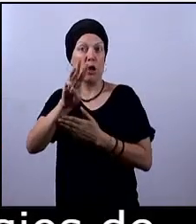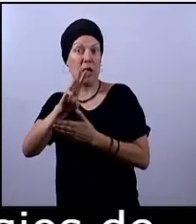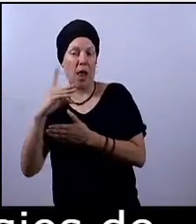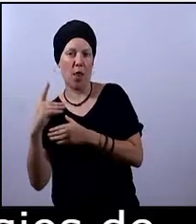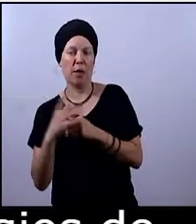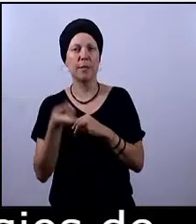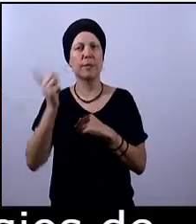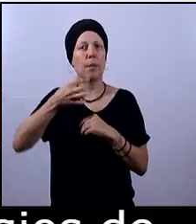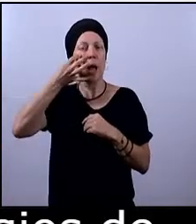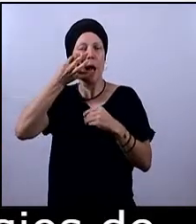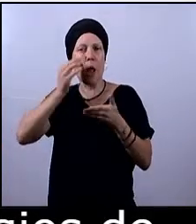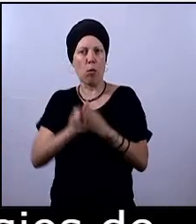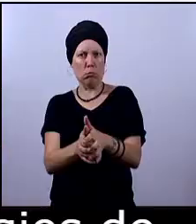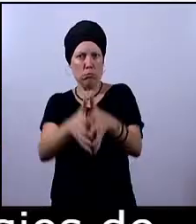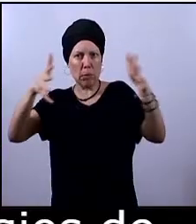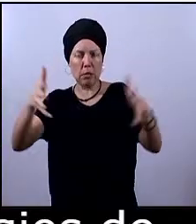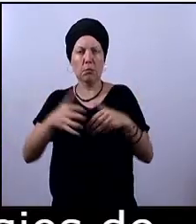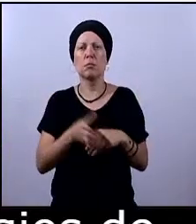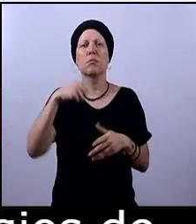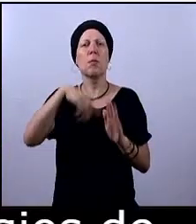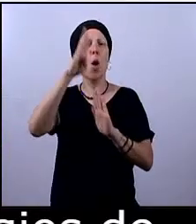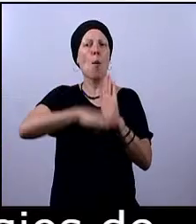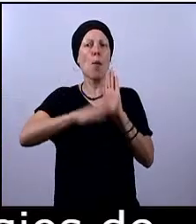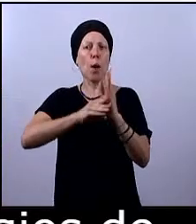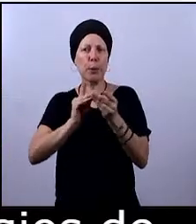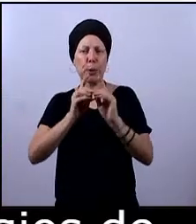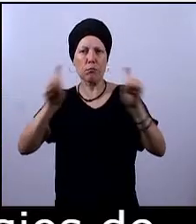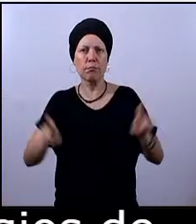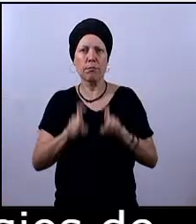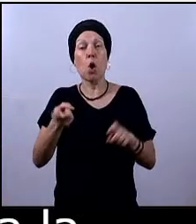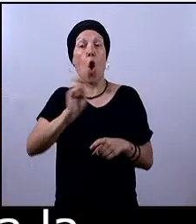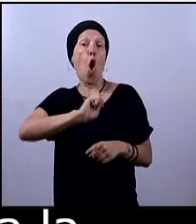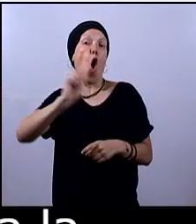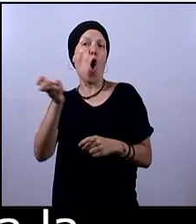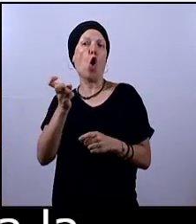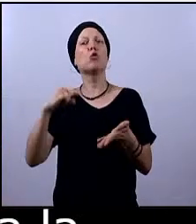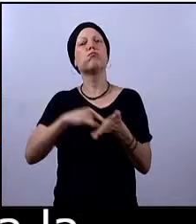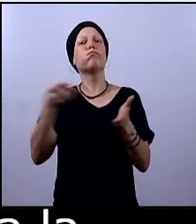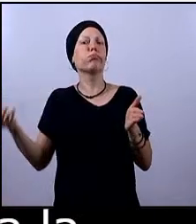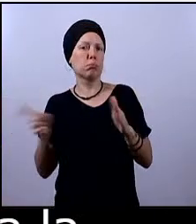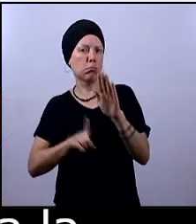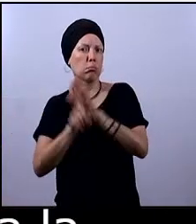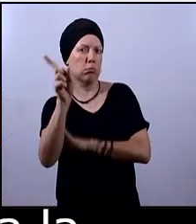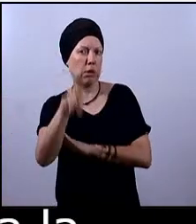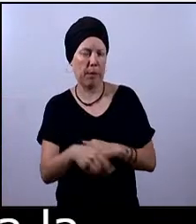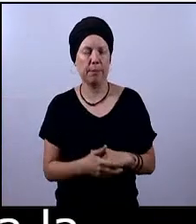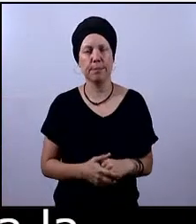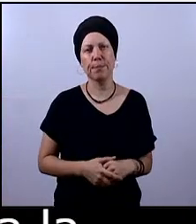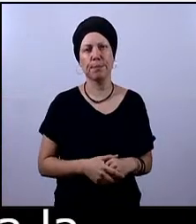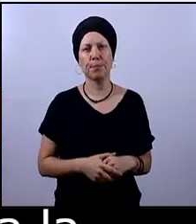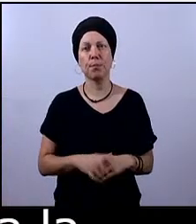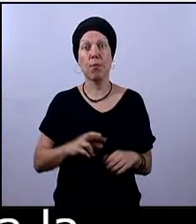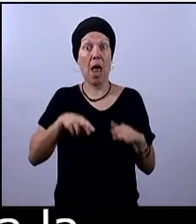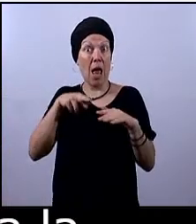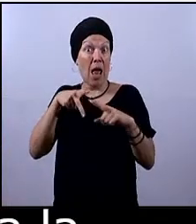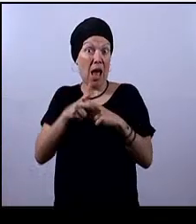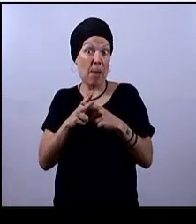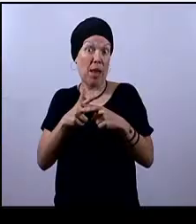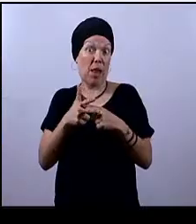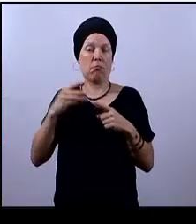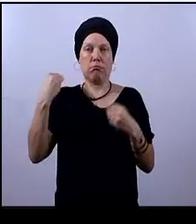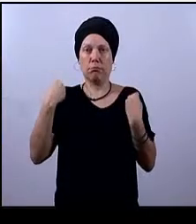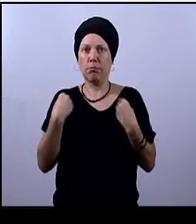la realidad aumentada, la programación y con otros avances tecnológicos. Con estas herramientas, toda